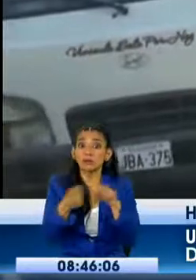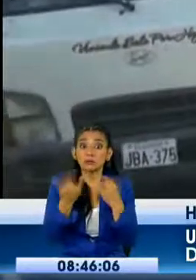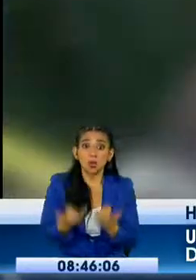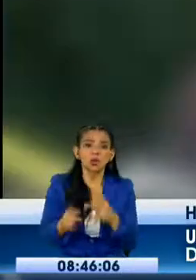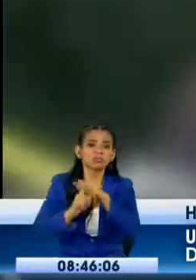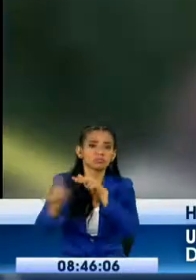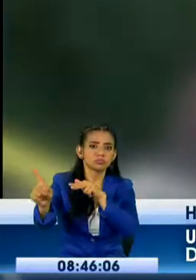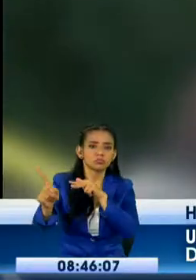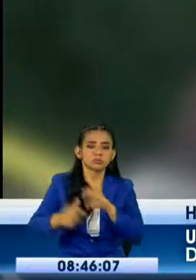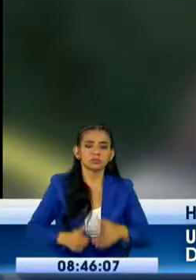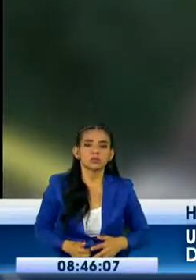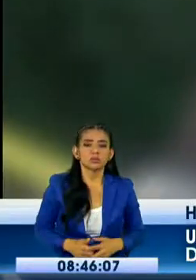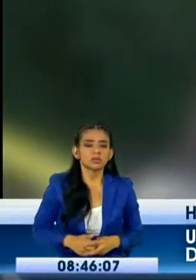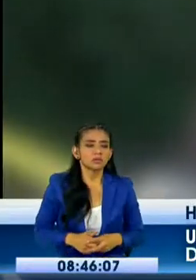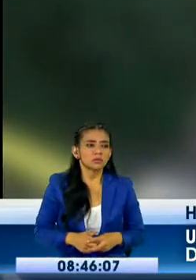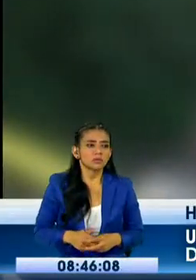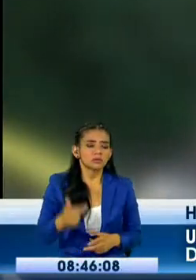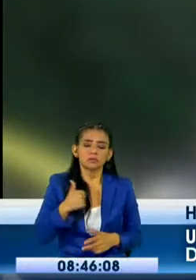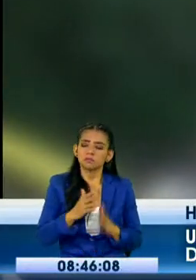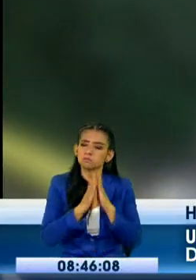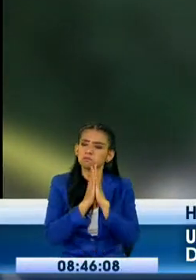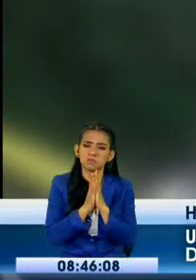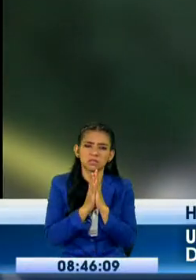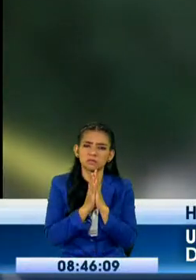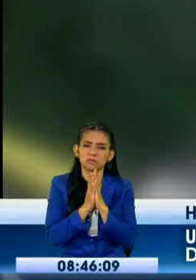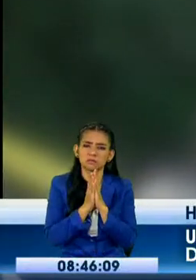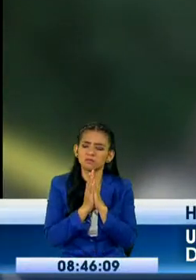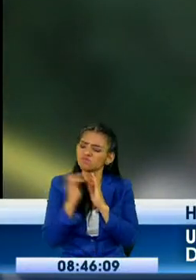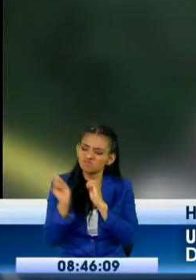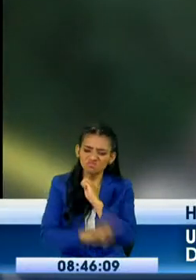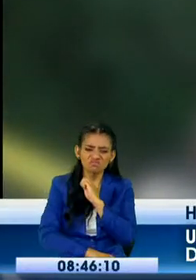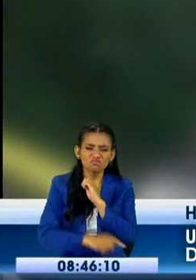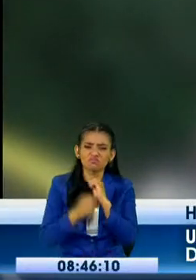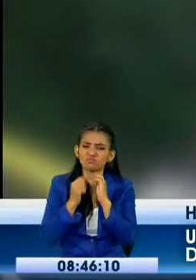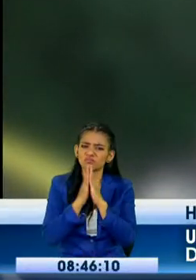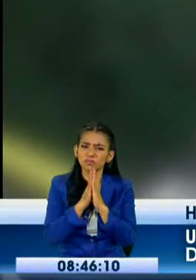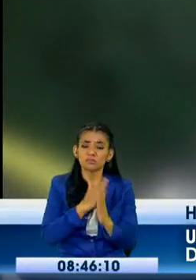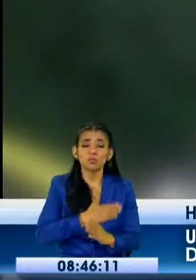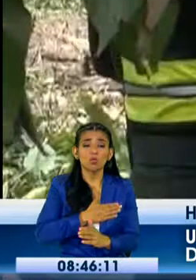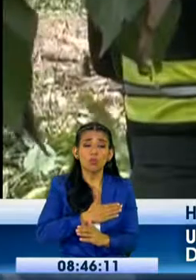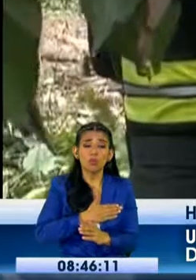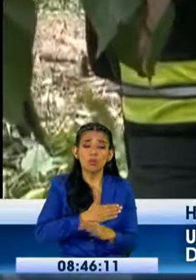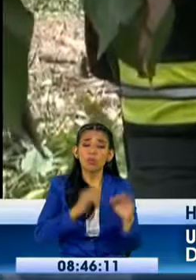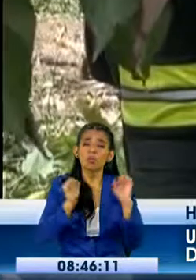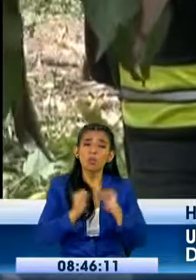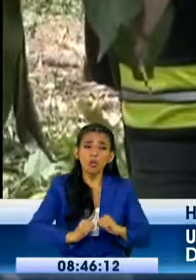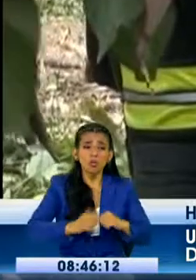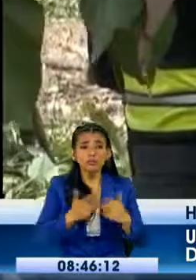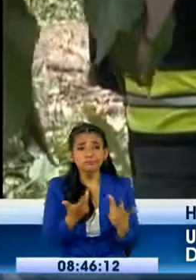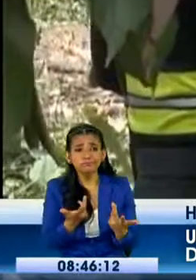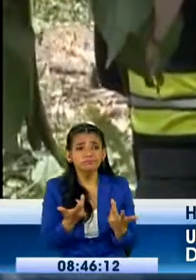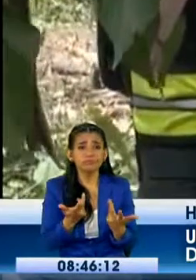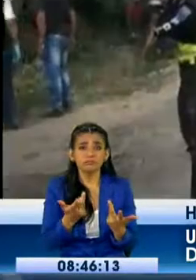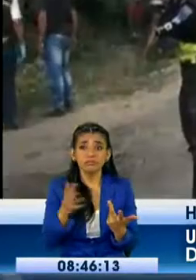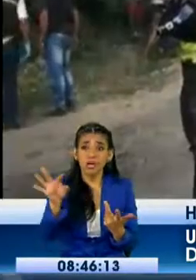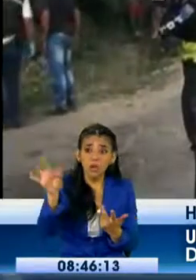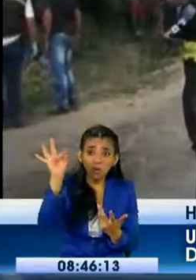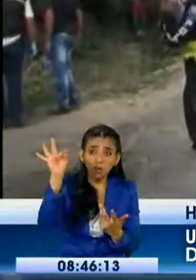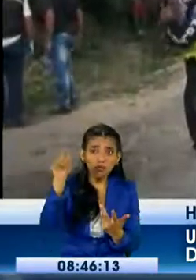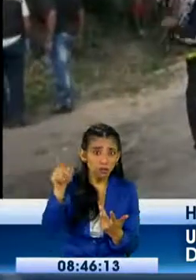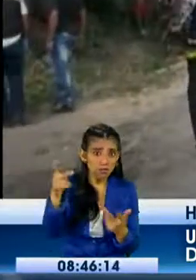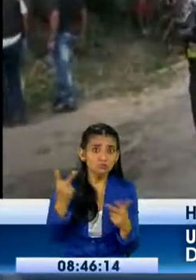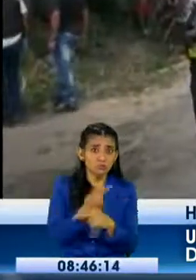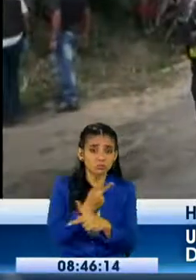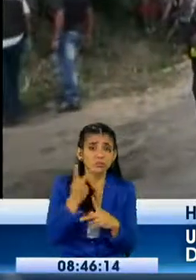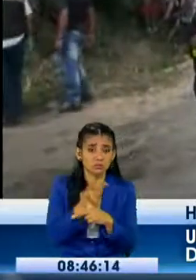prófugo. Que actúen como el Yacuar, que por favor que busquen, porque si es un tipo